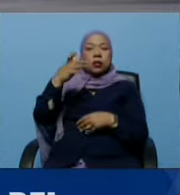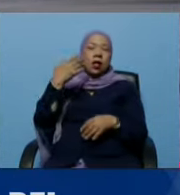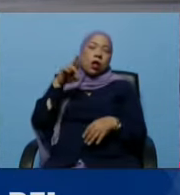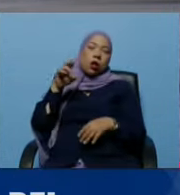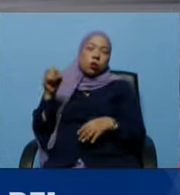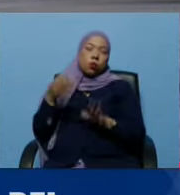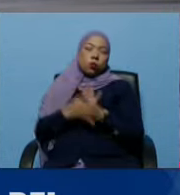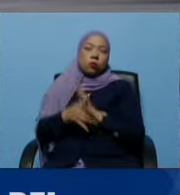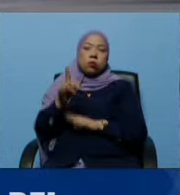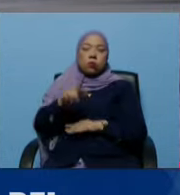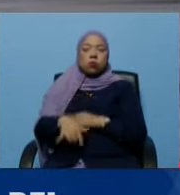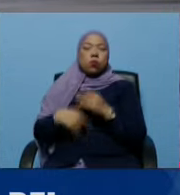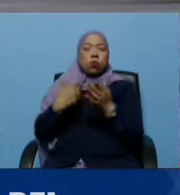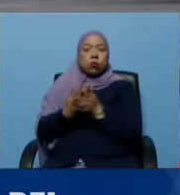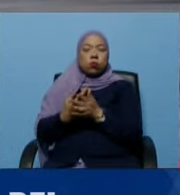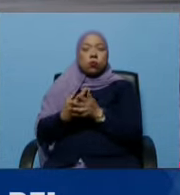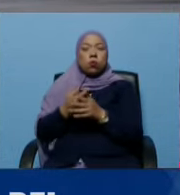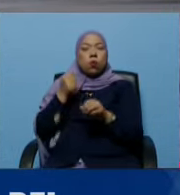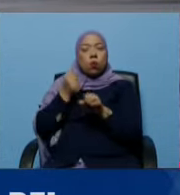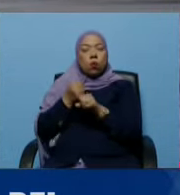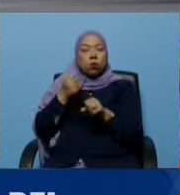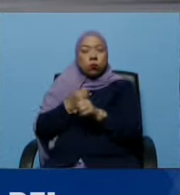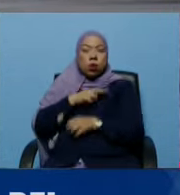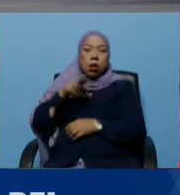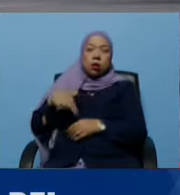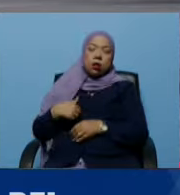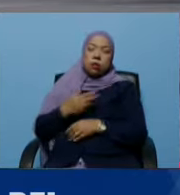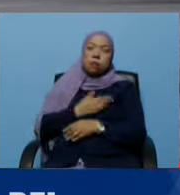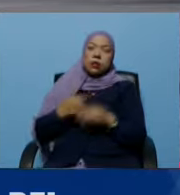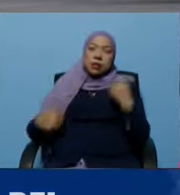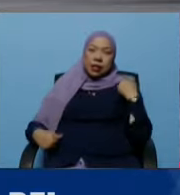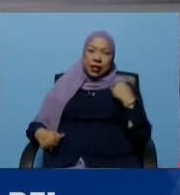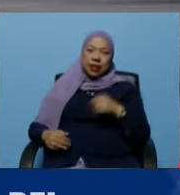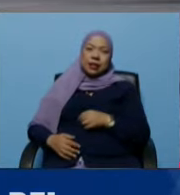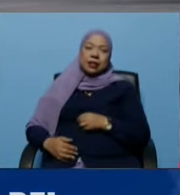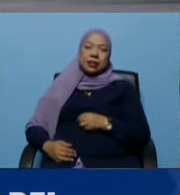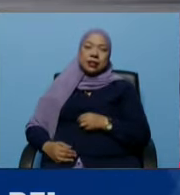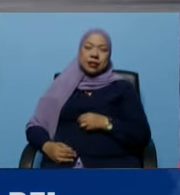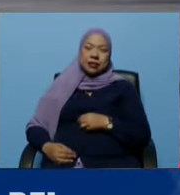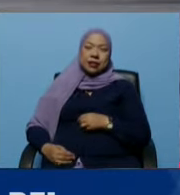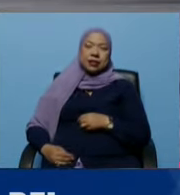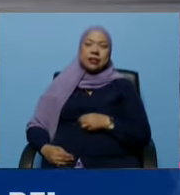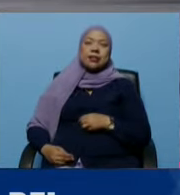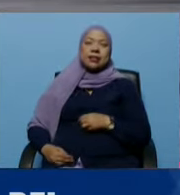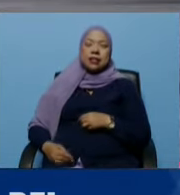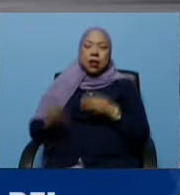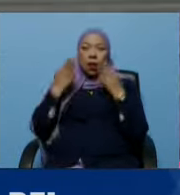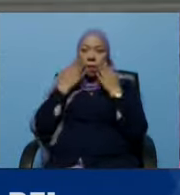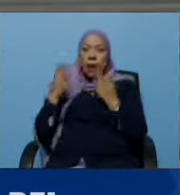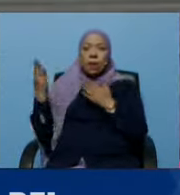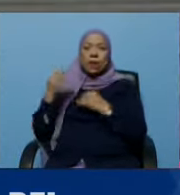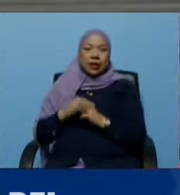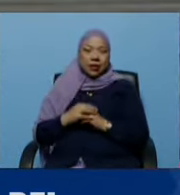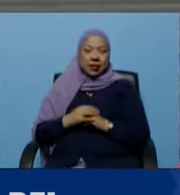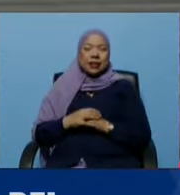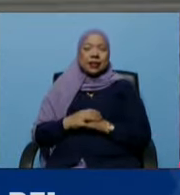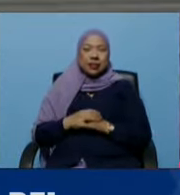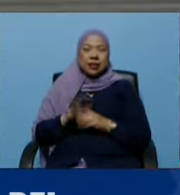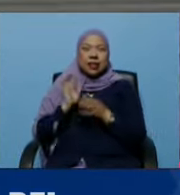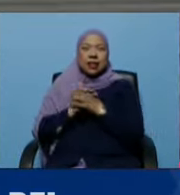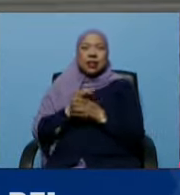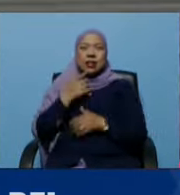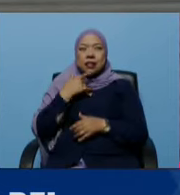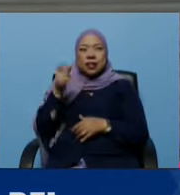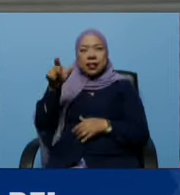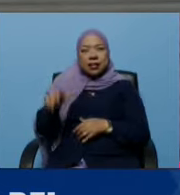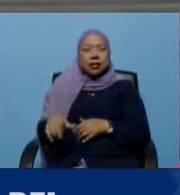viendo también en esta planta, el Complejo Siderúrgico Nacional, presidente. Bueno, vamos entonces a Casanay. Adelante, compañero